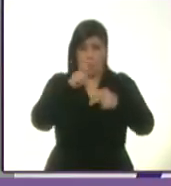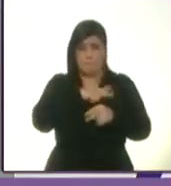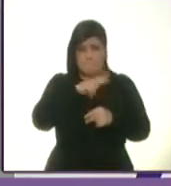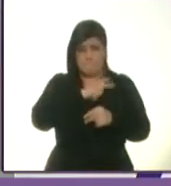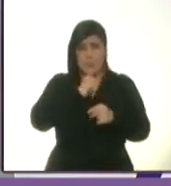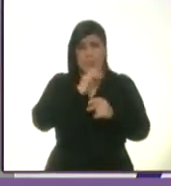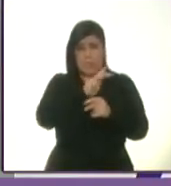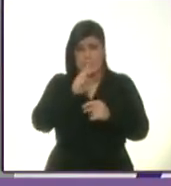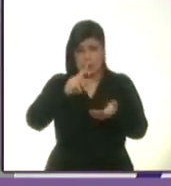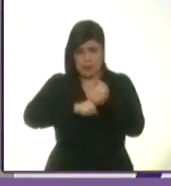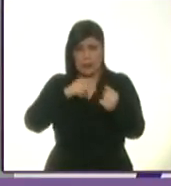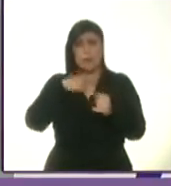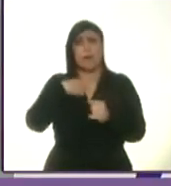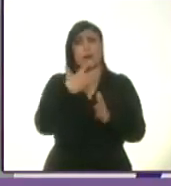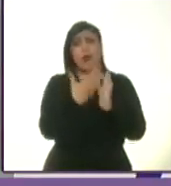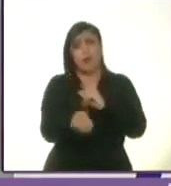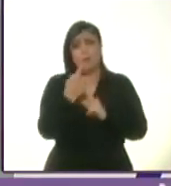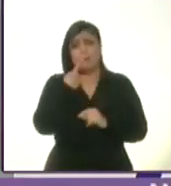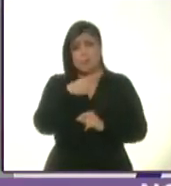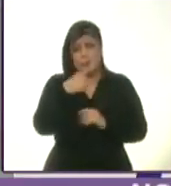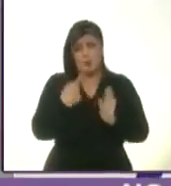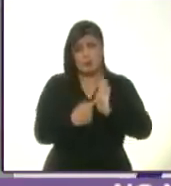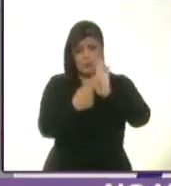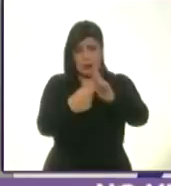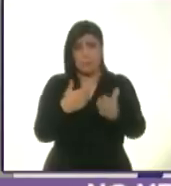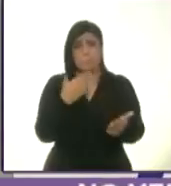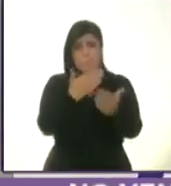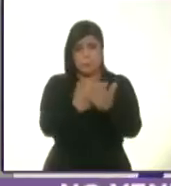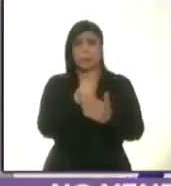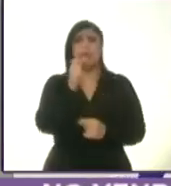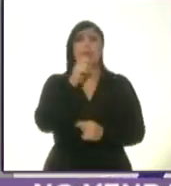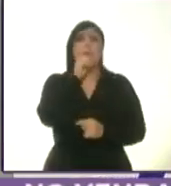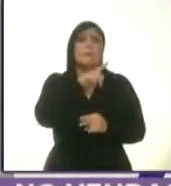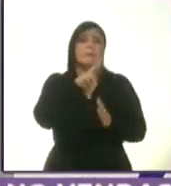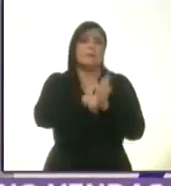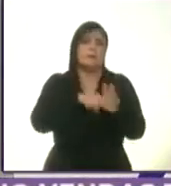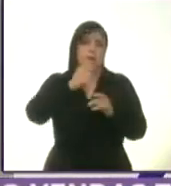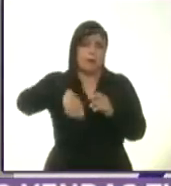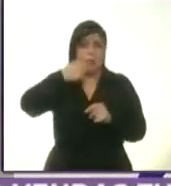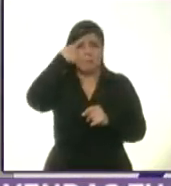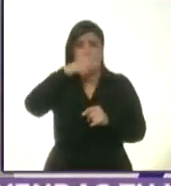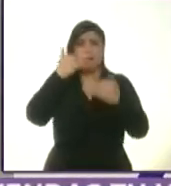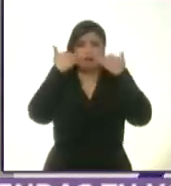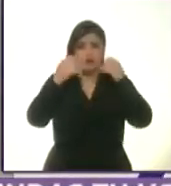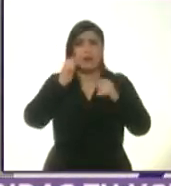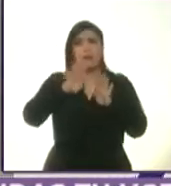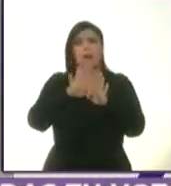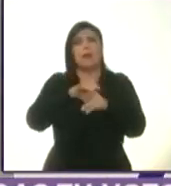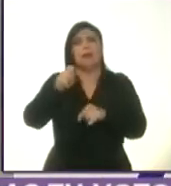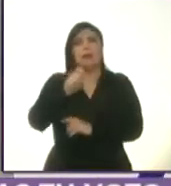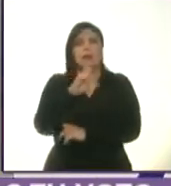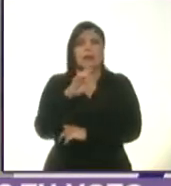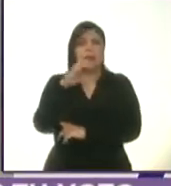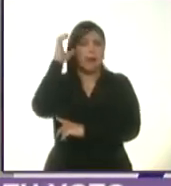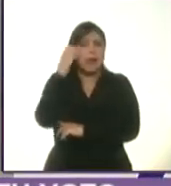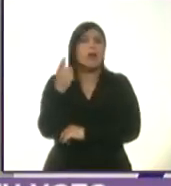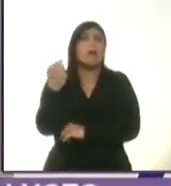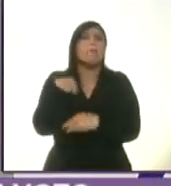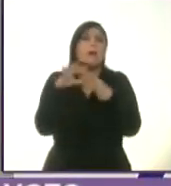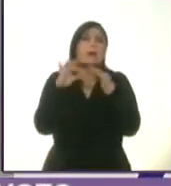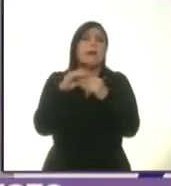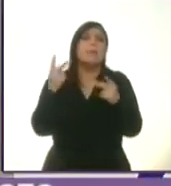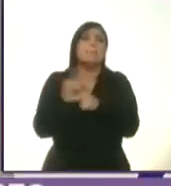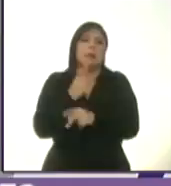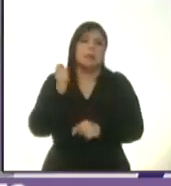copia de la denuncia presentada así como un vídeo del testimonio de la víctima claudia que nos comentas